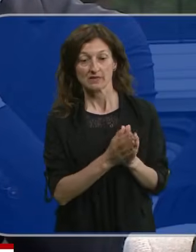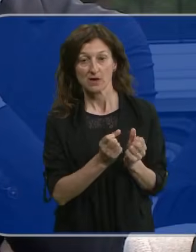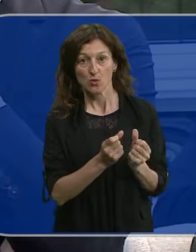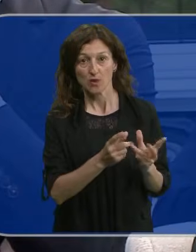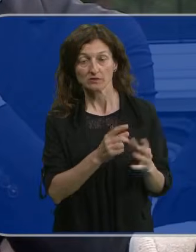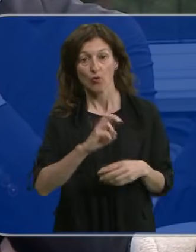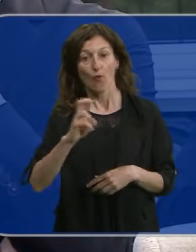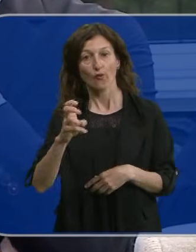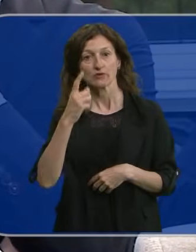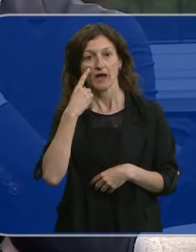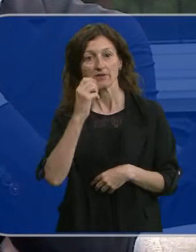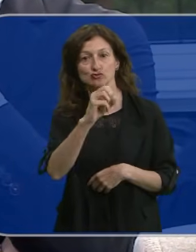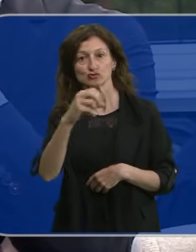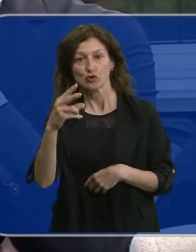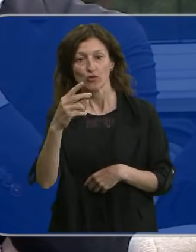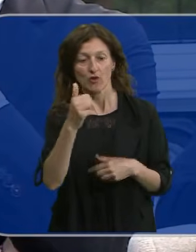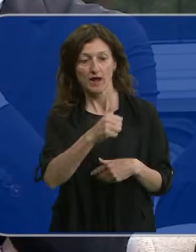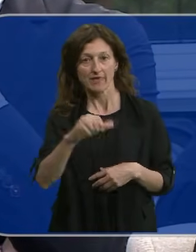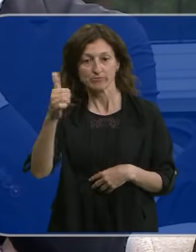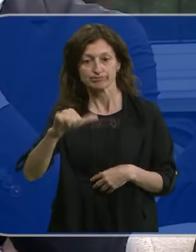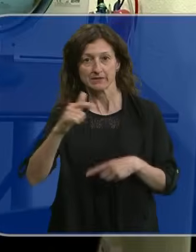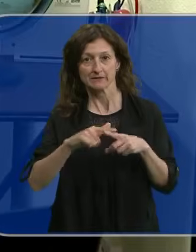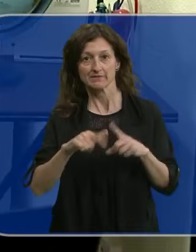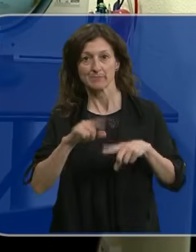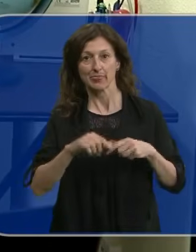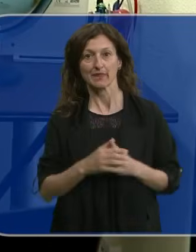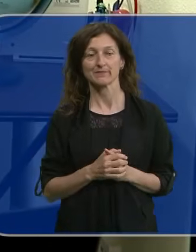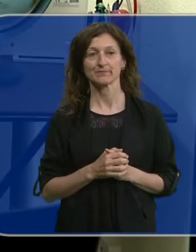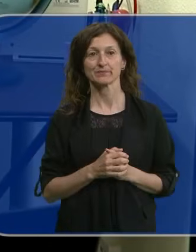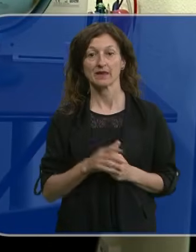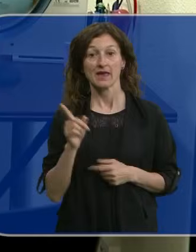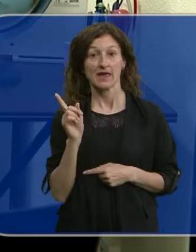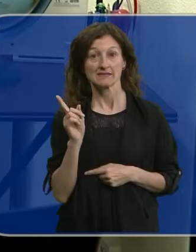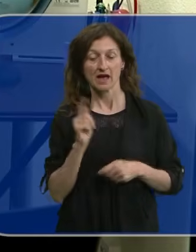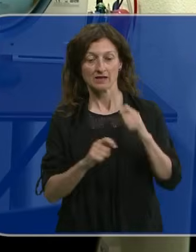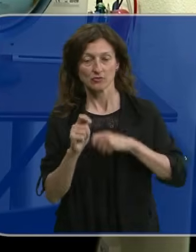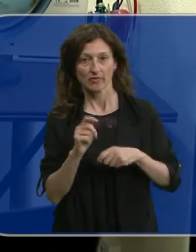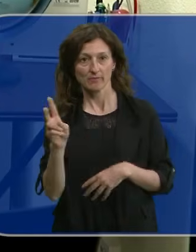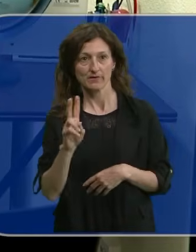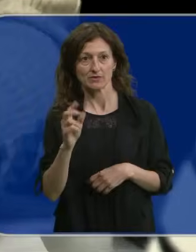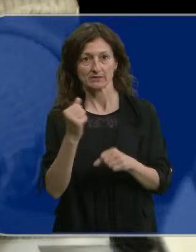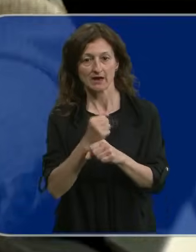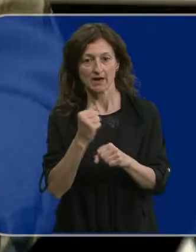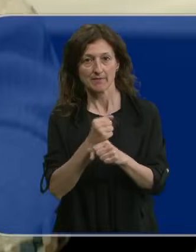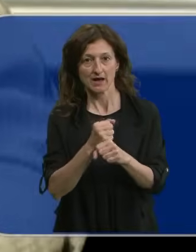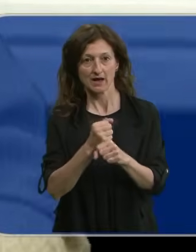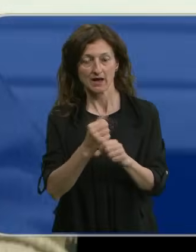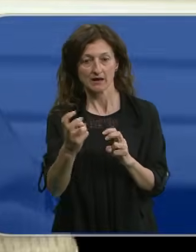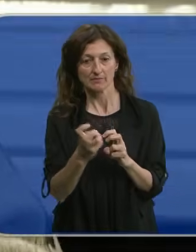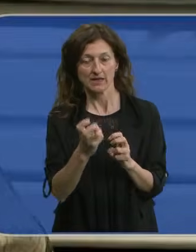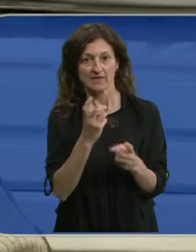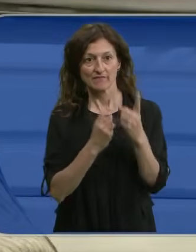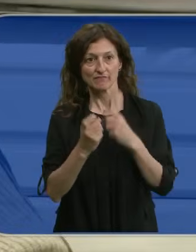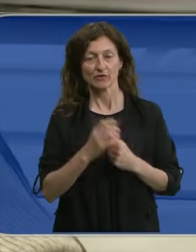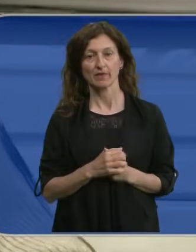otra cosa es luego cuál es la resolución de cada uno de los expedientes. Asociaciones como esta de Valladolid no han parado de trabajar estos días con personas en busca